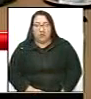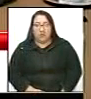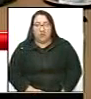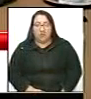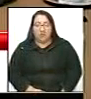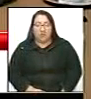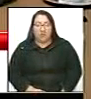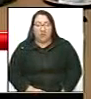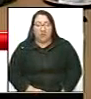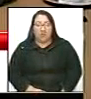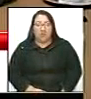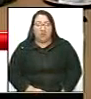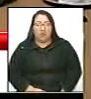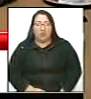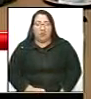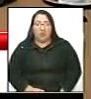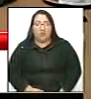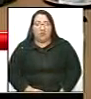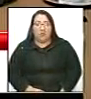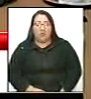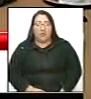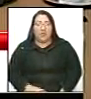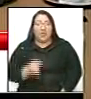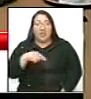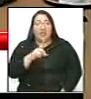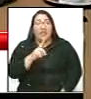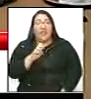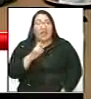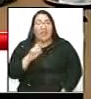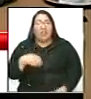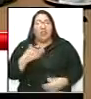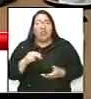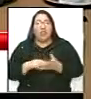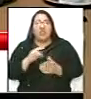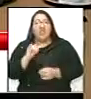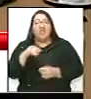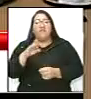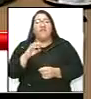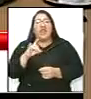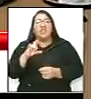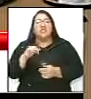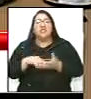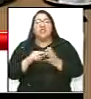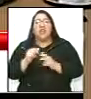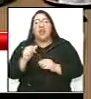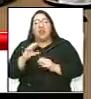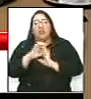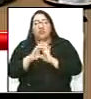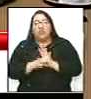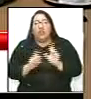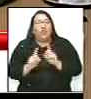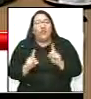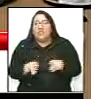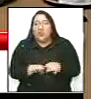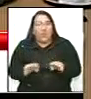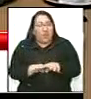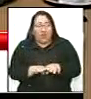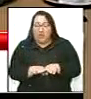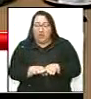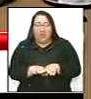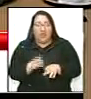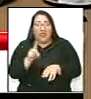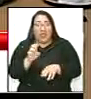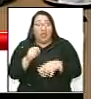se deje sentado un precedente en que lo que es un delito ahora le damos forma de infracción a la Constitución. Entonces, por eso, presidente,